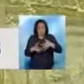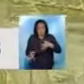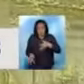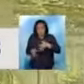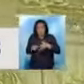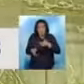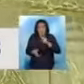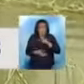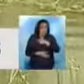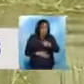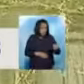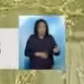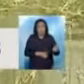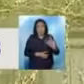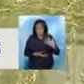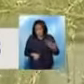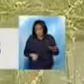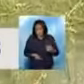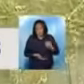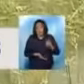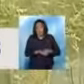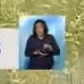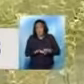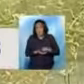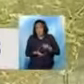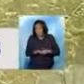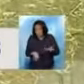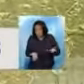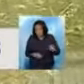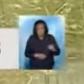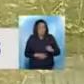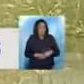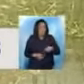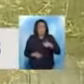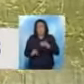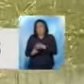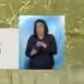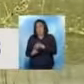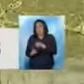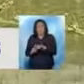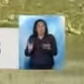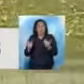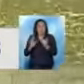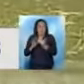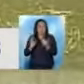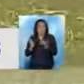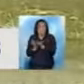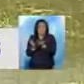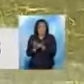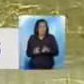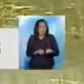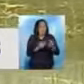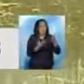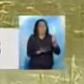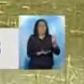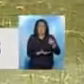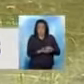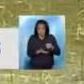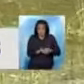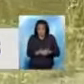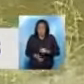agua, pero esto, como tú mismo lo manifiestas, genera un sobrecosto. Corre por cuenta del colegio. ¿Cuánto estaban gastando más o menos diarios?